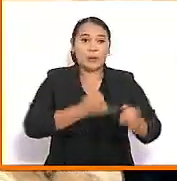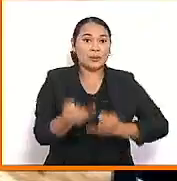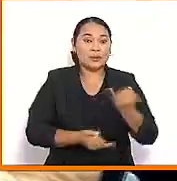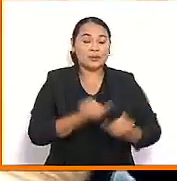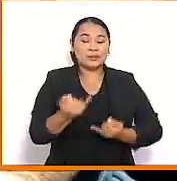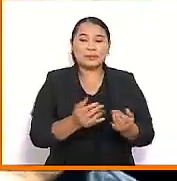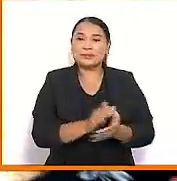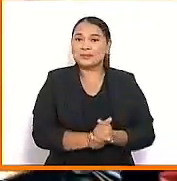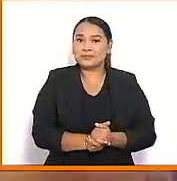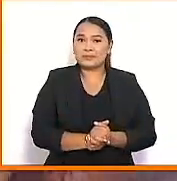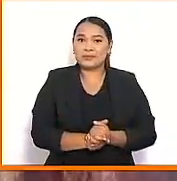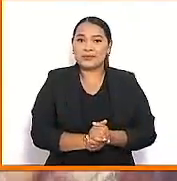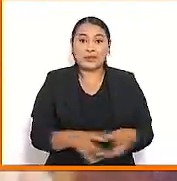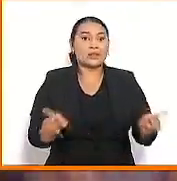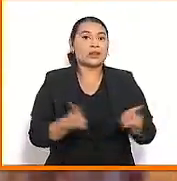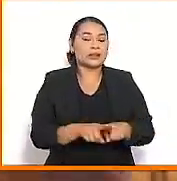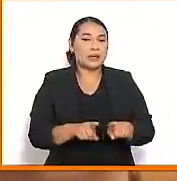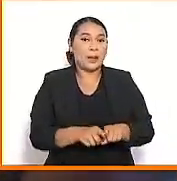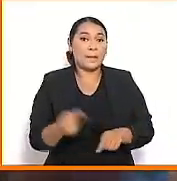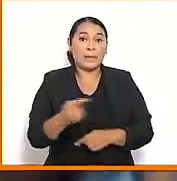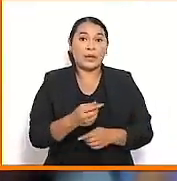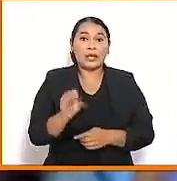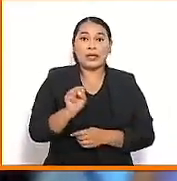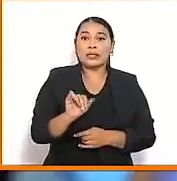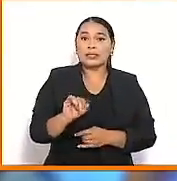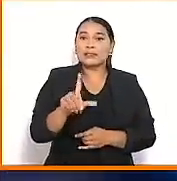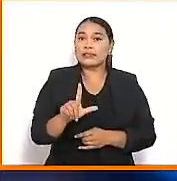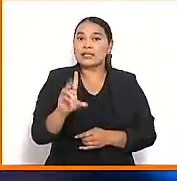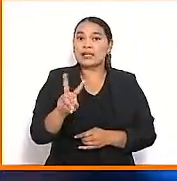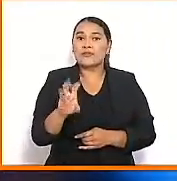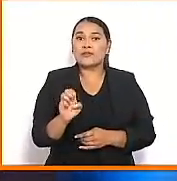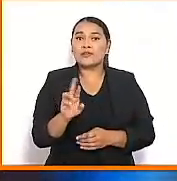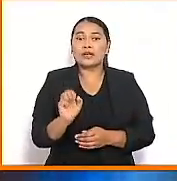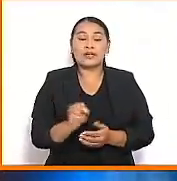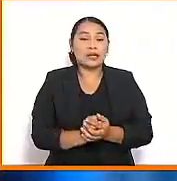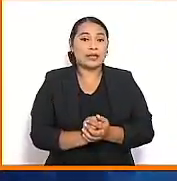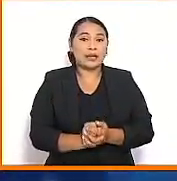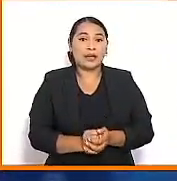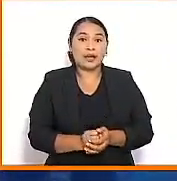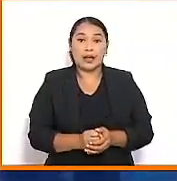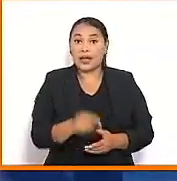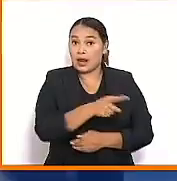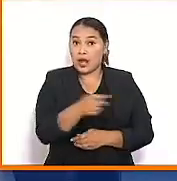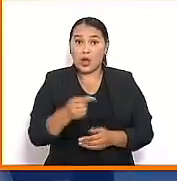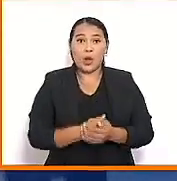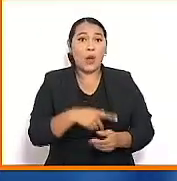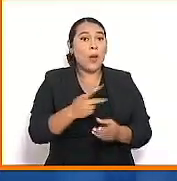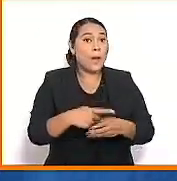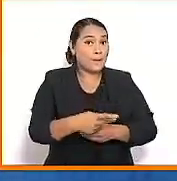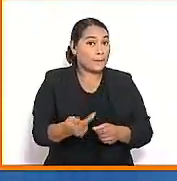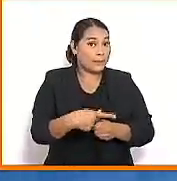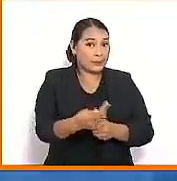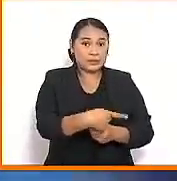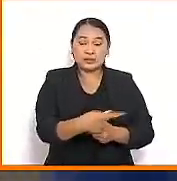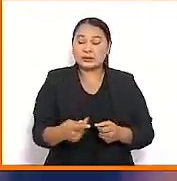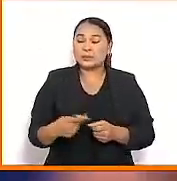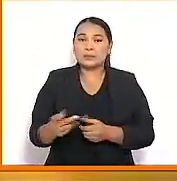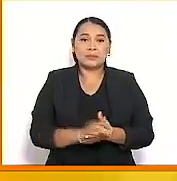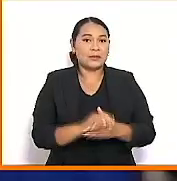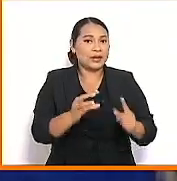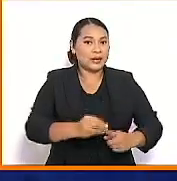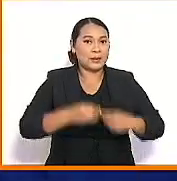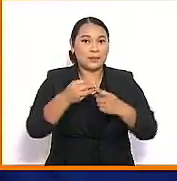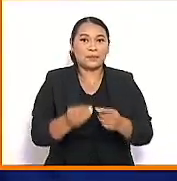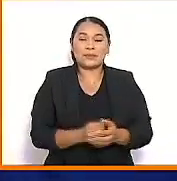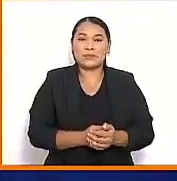Contamos con la participación del grupo musical Silver Star, que nos dieron una presentación extraordinaria. Y cerramos con un